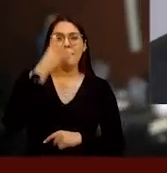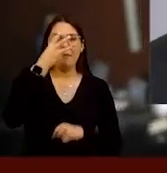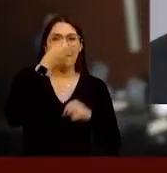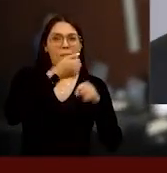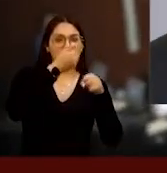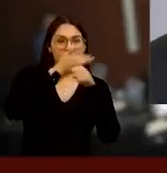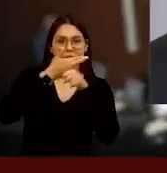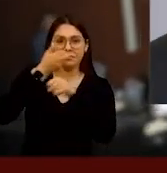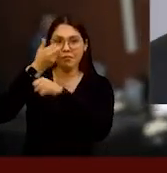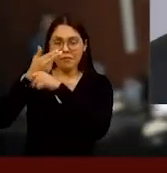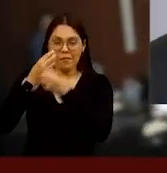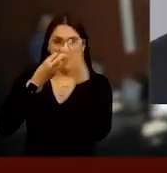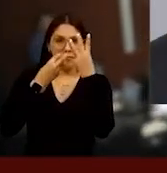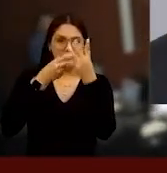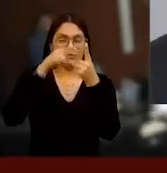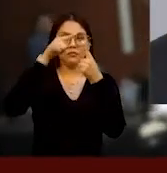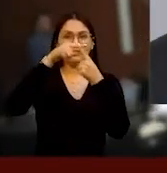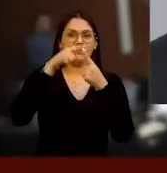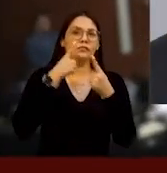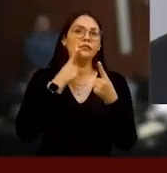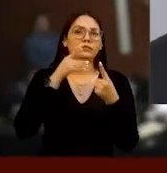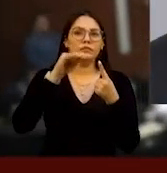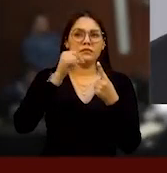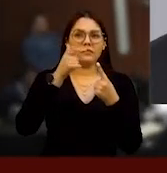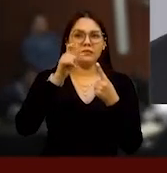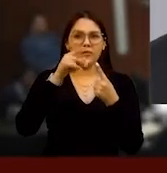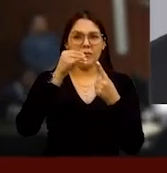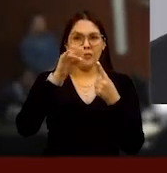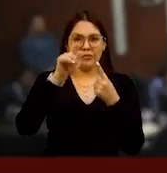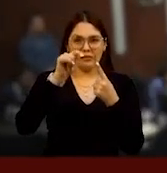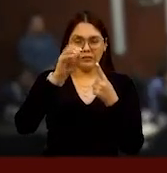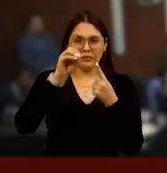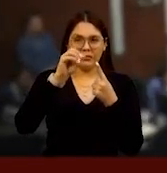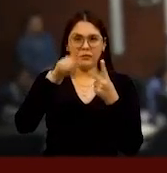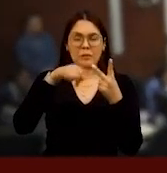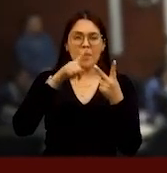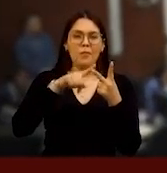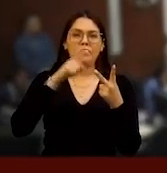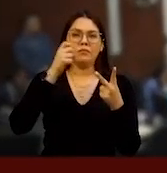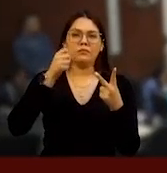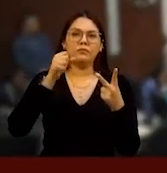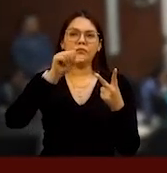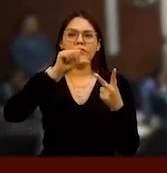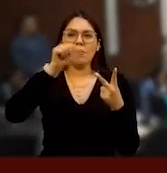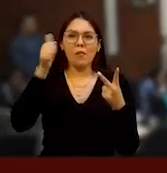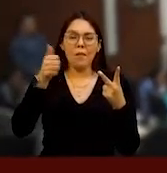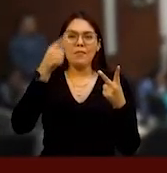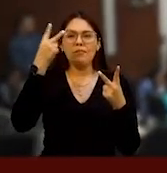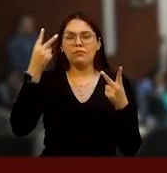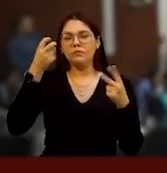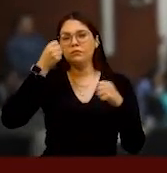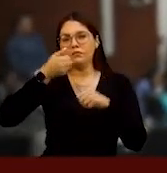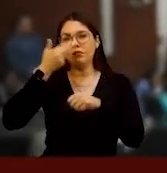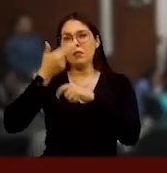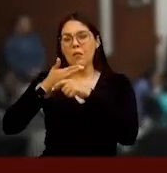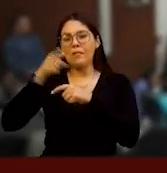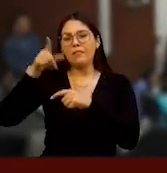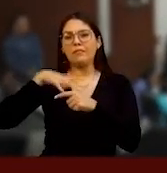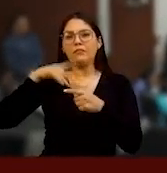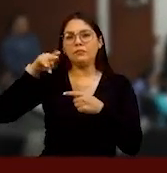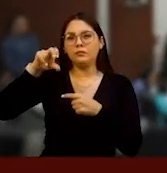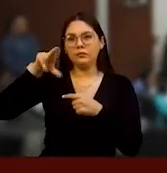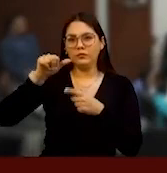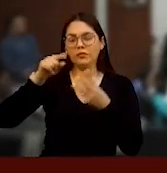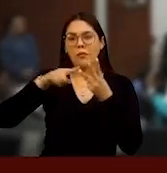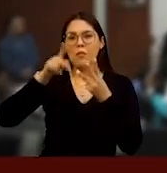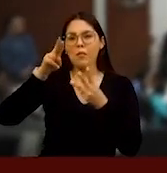secretarios, entre ellos el diputado Miguel Humberto Rodarte de Lara. Las secretarías que le corresponden a los grupos parlamentarios de Morena y